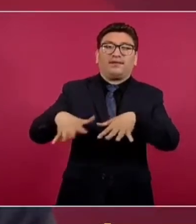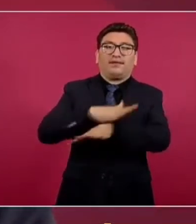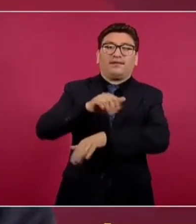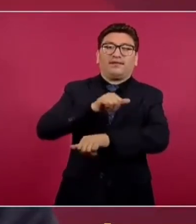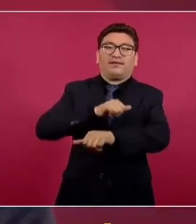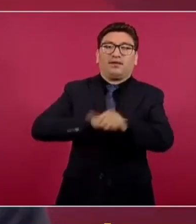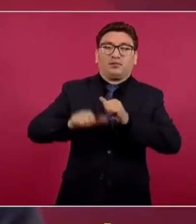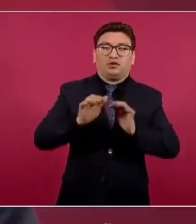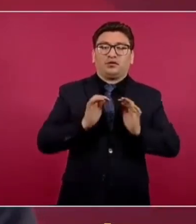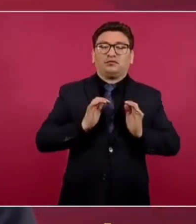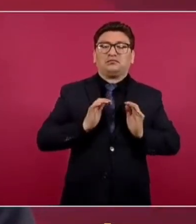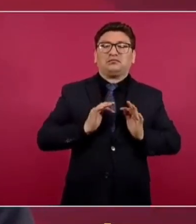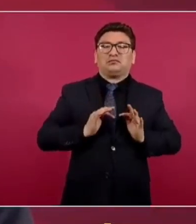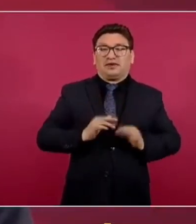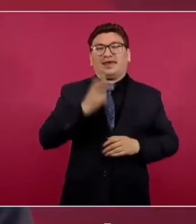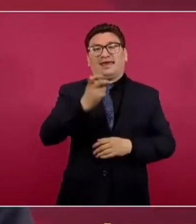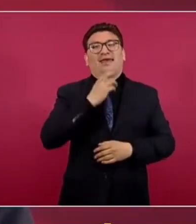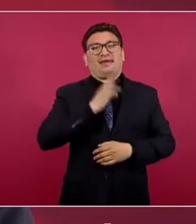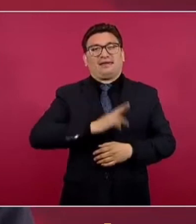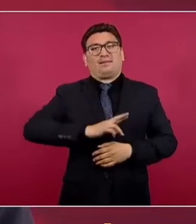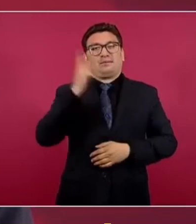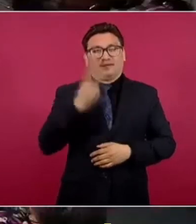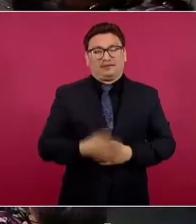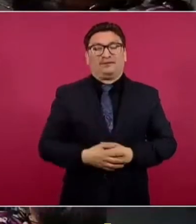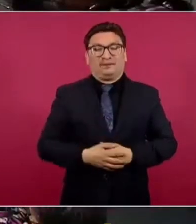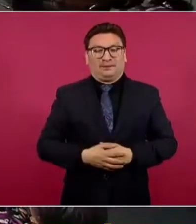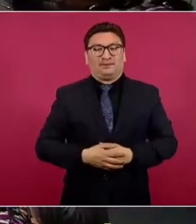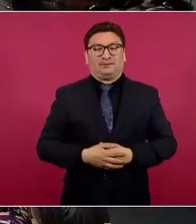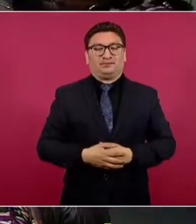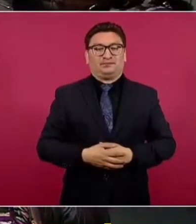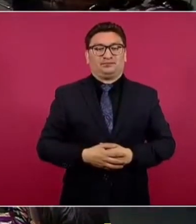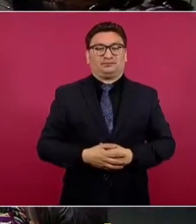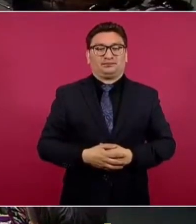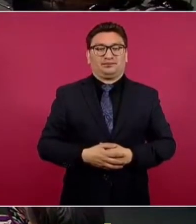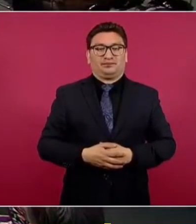eso es lo mejor que se puede aportar.